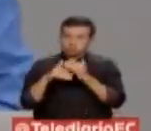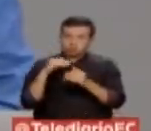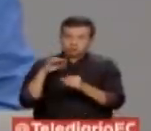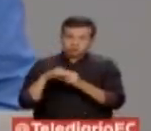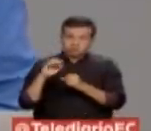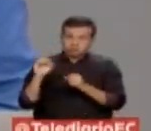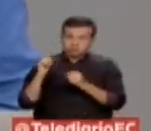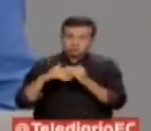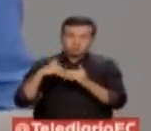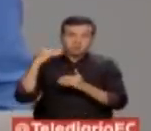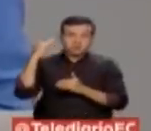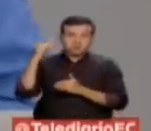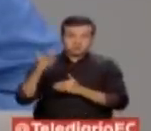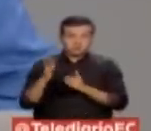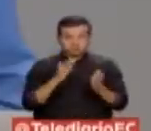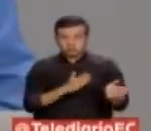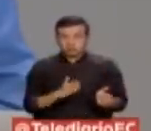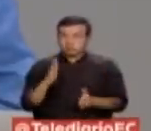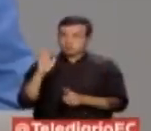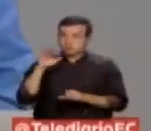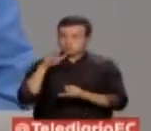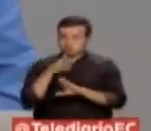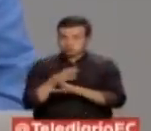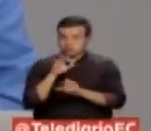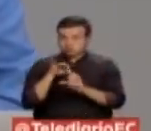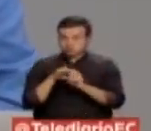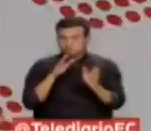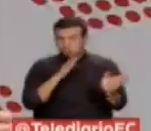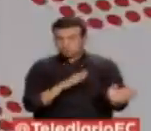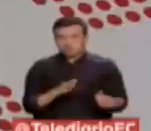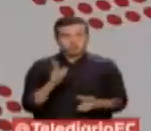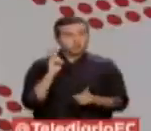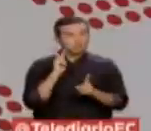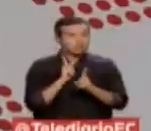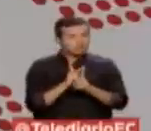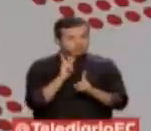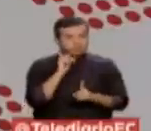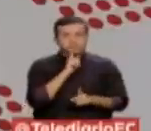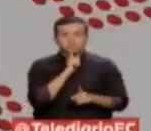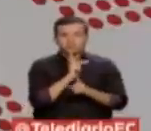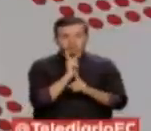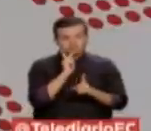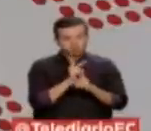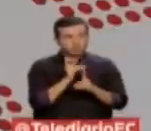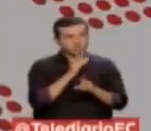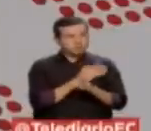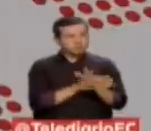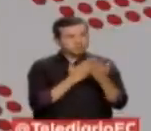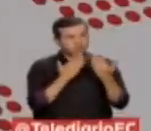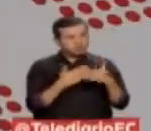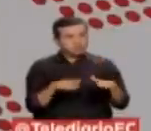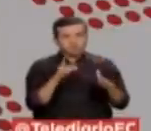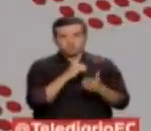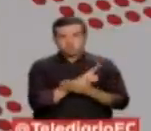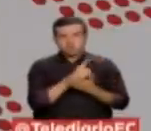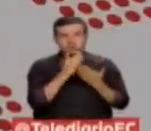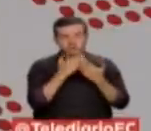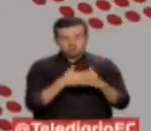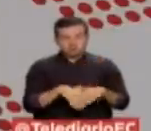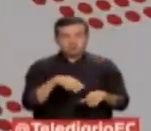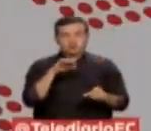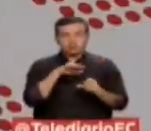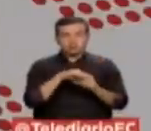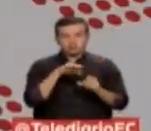una por razones postelectorales Este es un factor importante el fin de semana a finales de esta semana hay